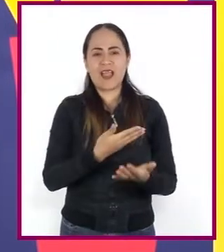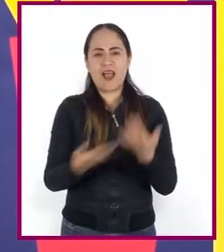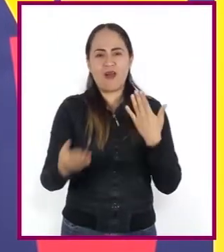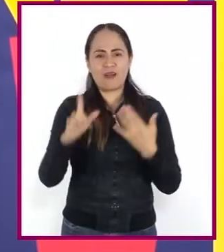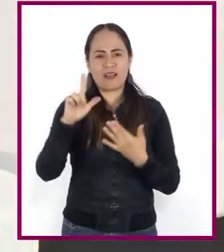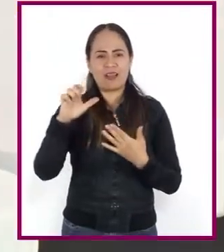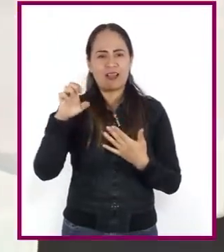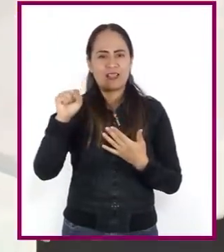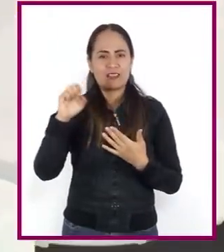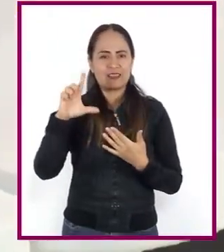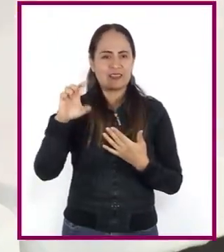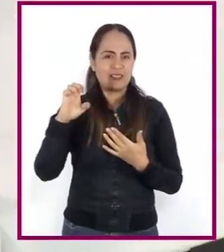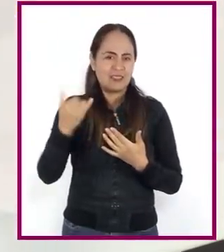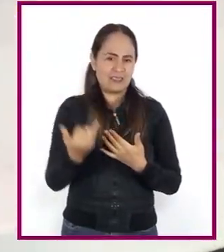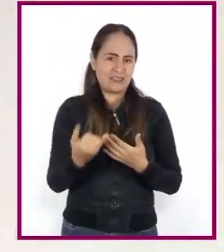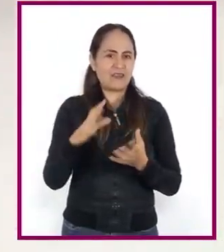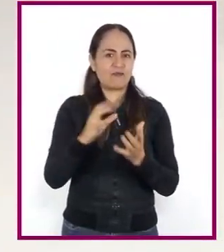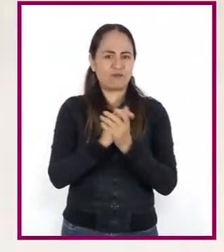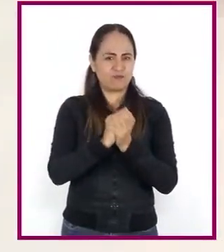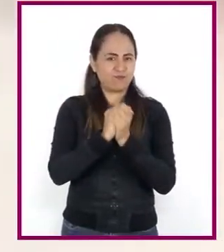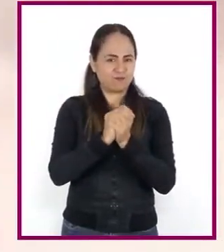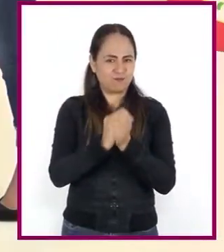Leslie.